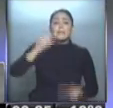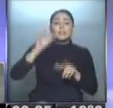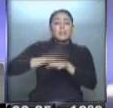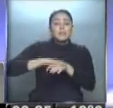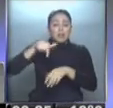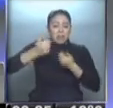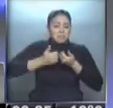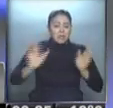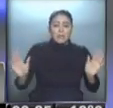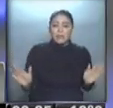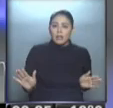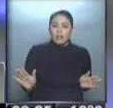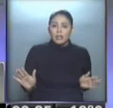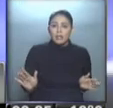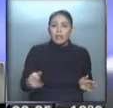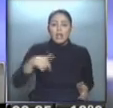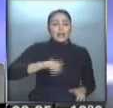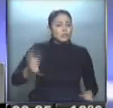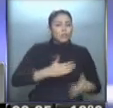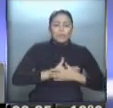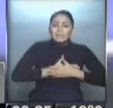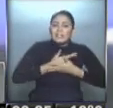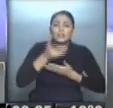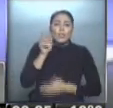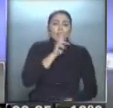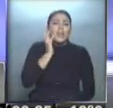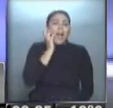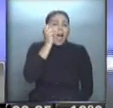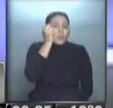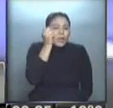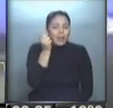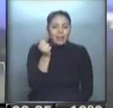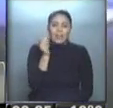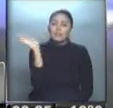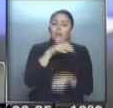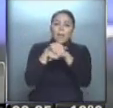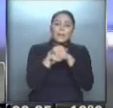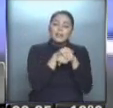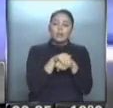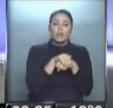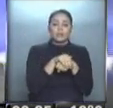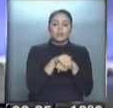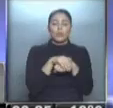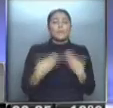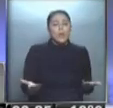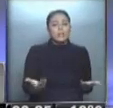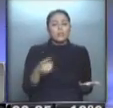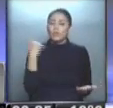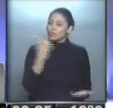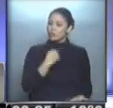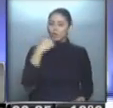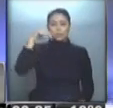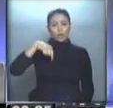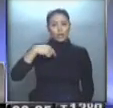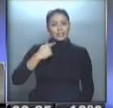están sueltos y está el cariño Genuino de la abuelita y de los amigos por eso teníamos ganas